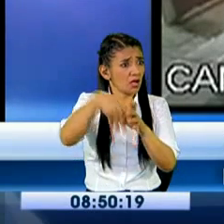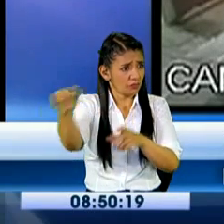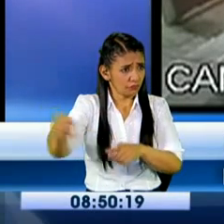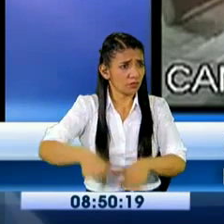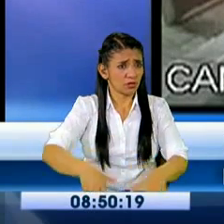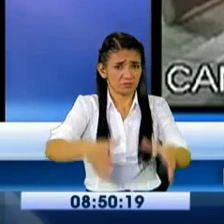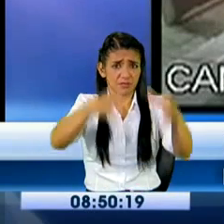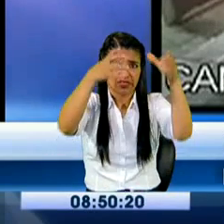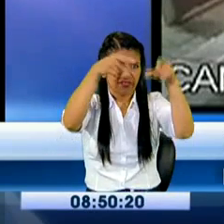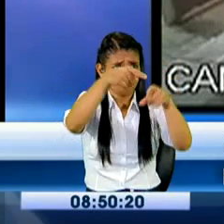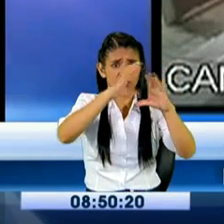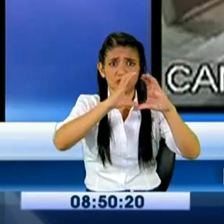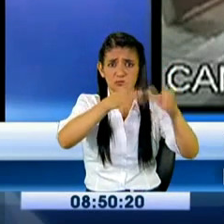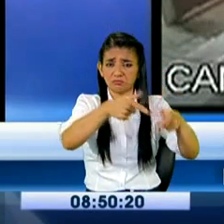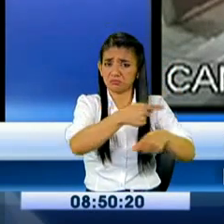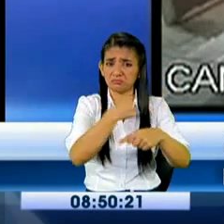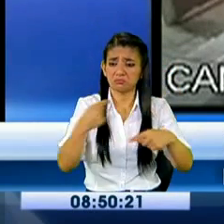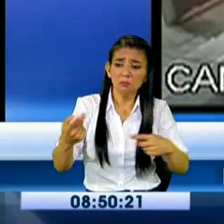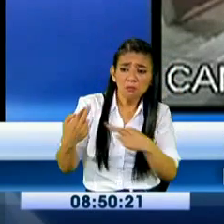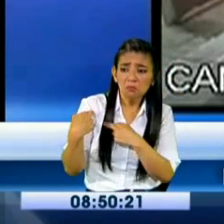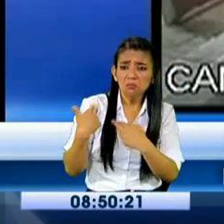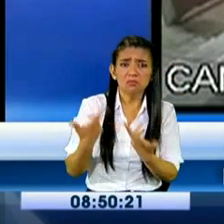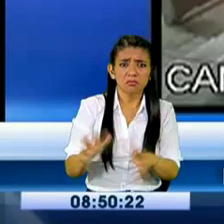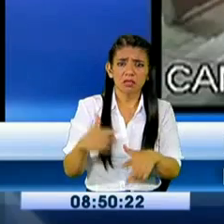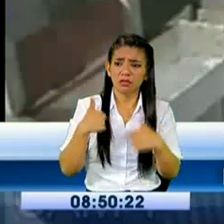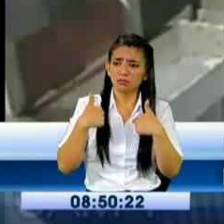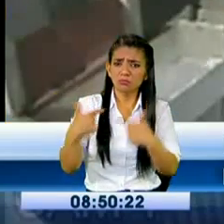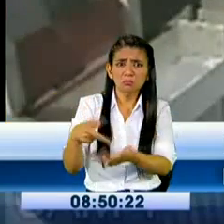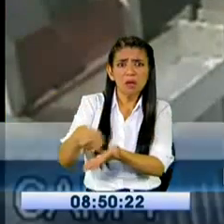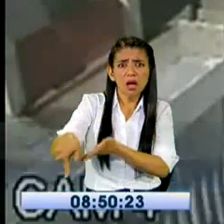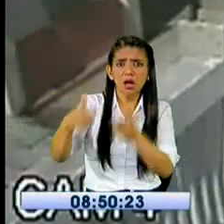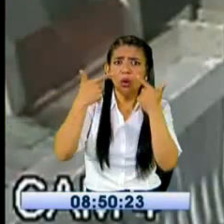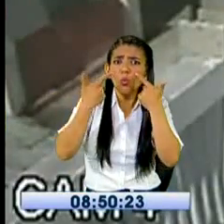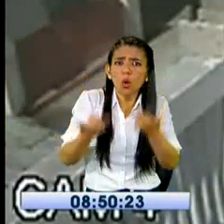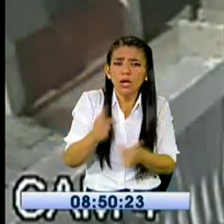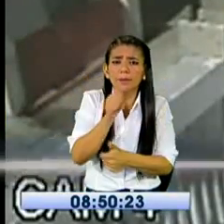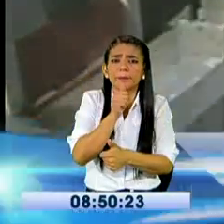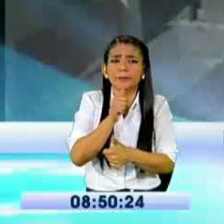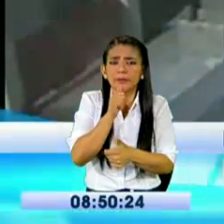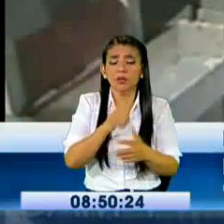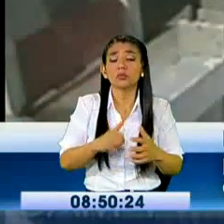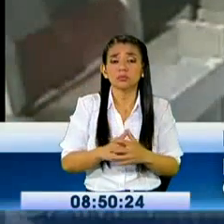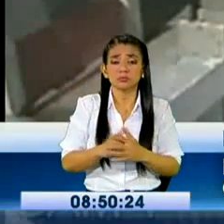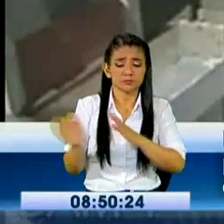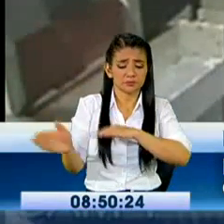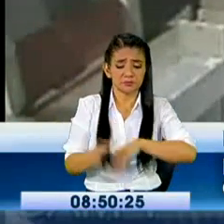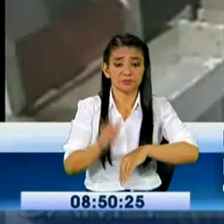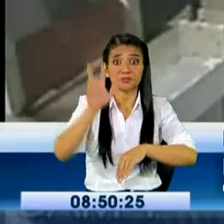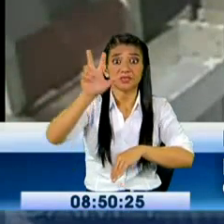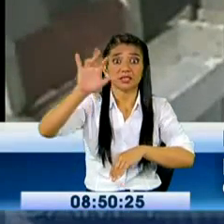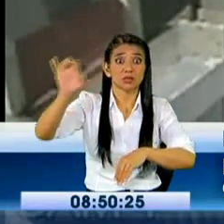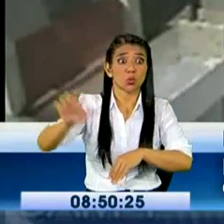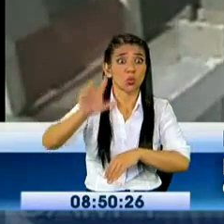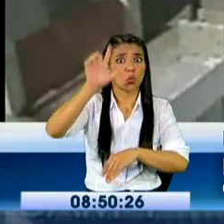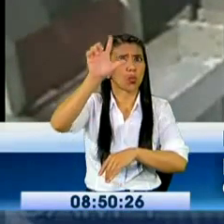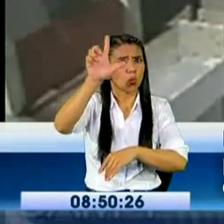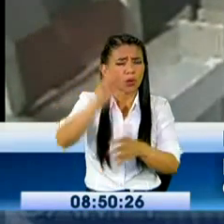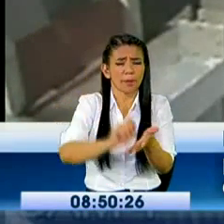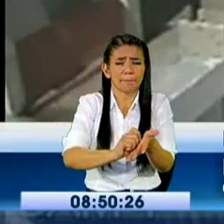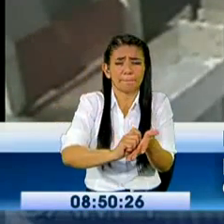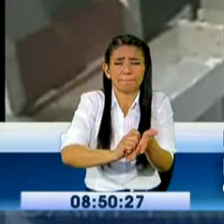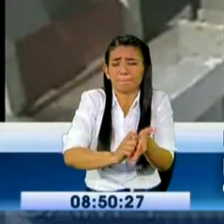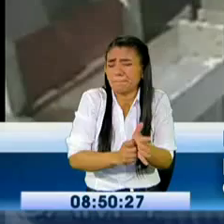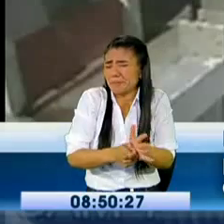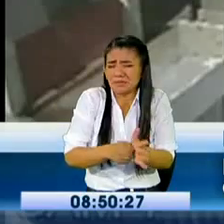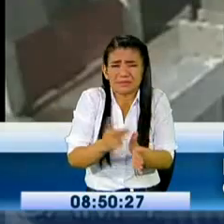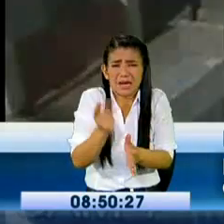sí. Nadie se responsabiliza, habiendo guardia privada. El del pasado 3 de julio fue un robo que tardó unos pocos